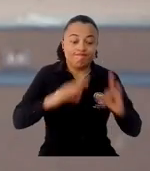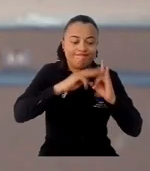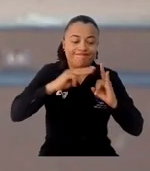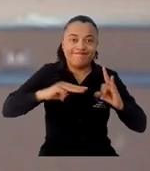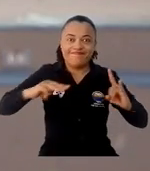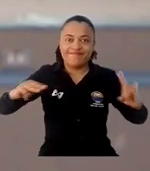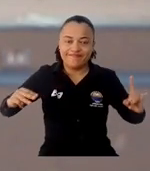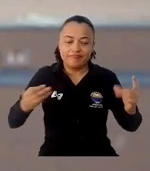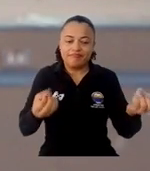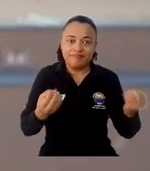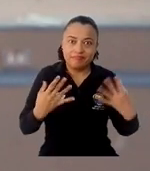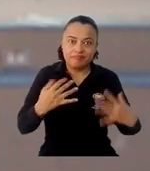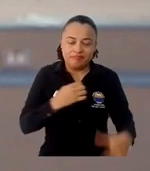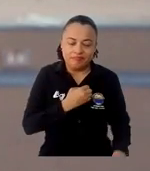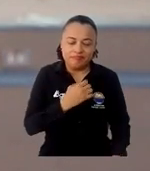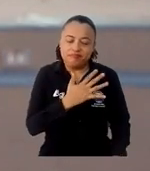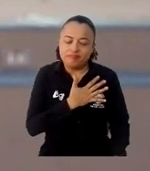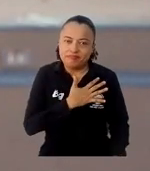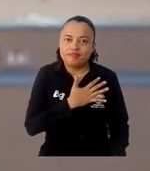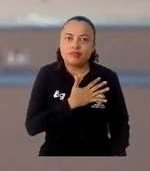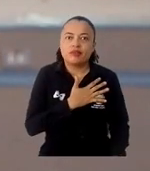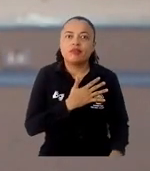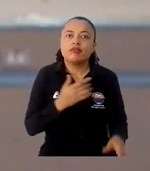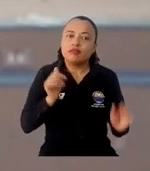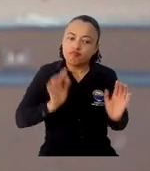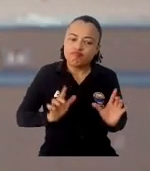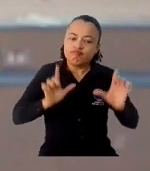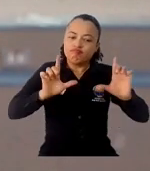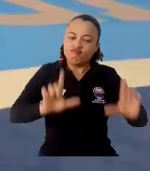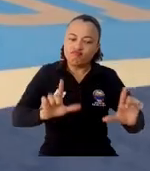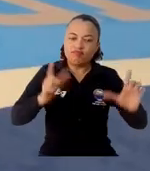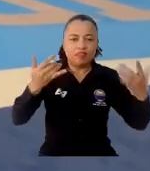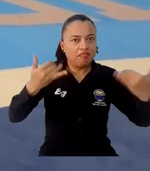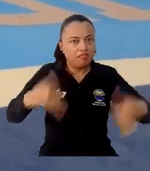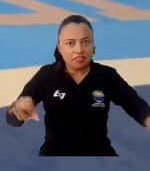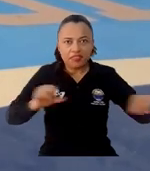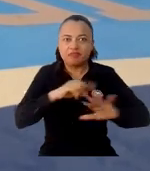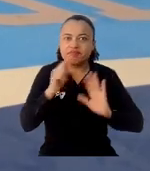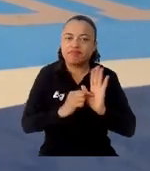La Universidad del Magdalena me ha dado la oportunidad de poder terminar mis estudios acá.